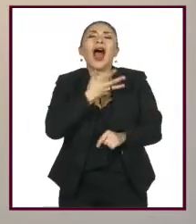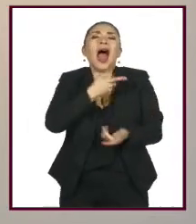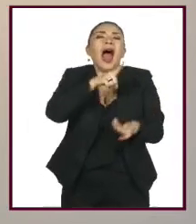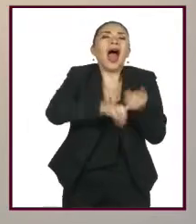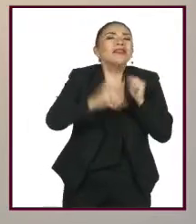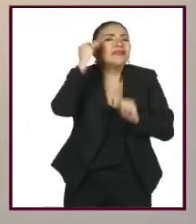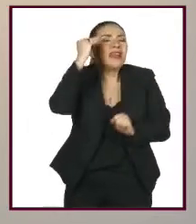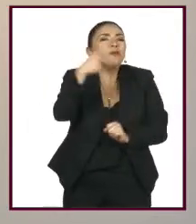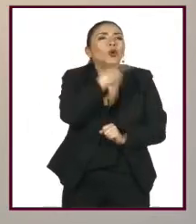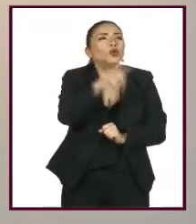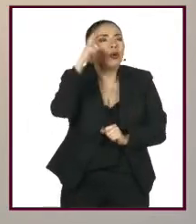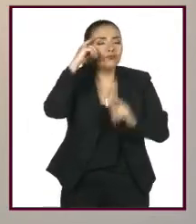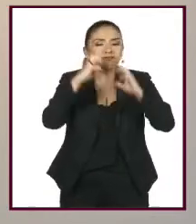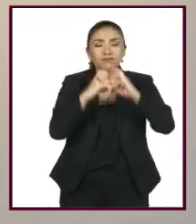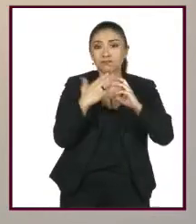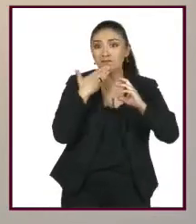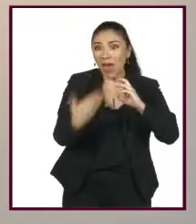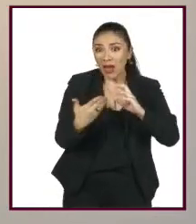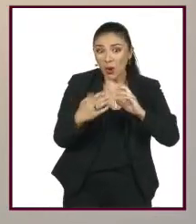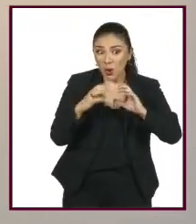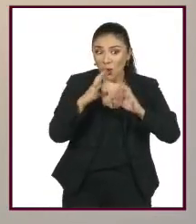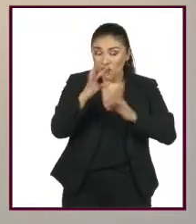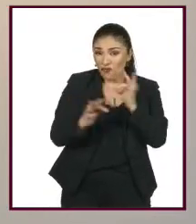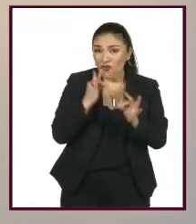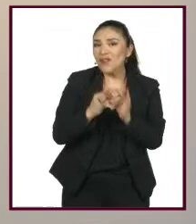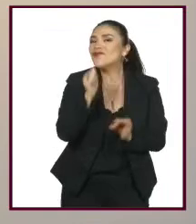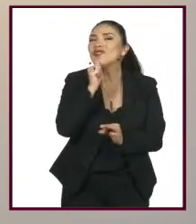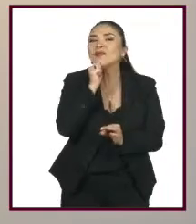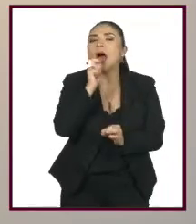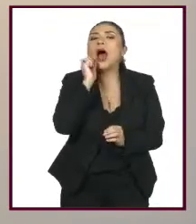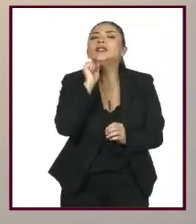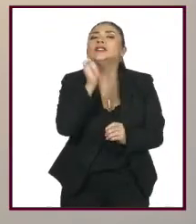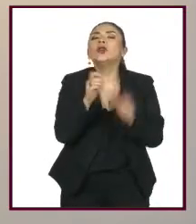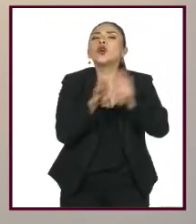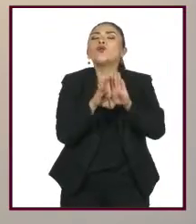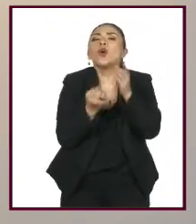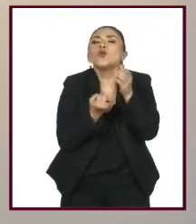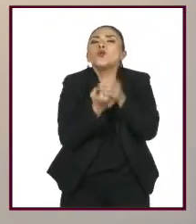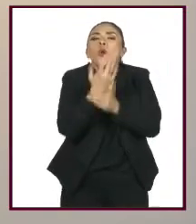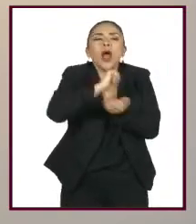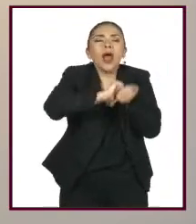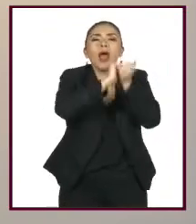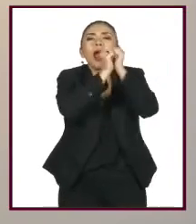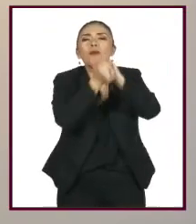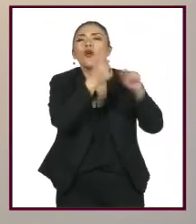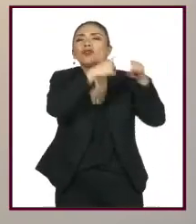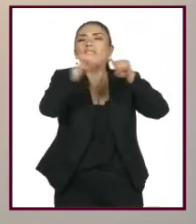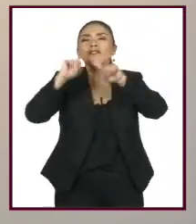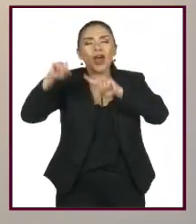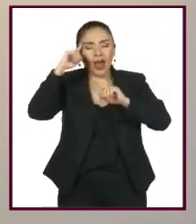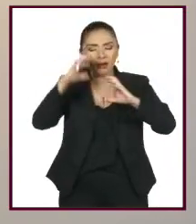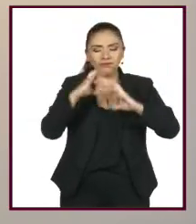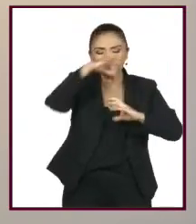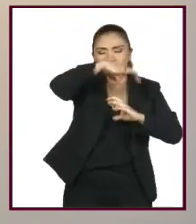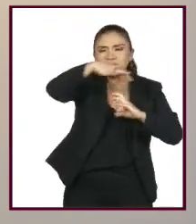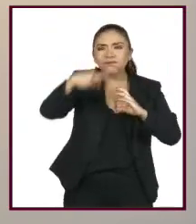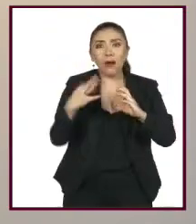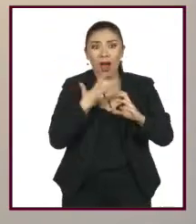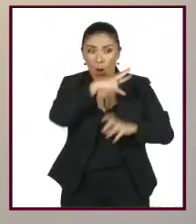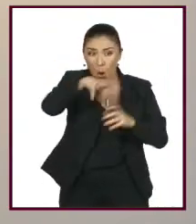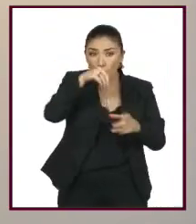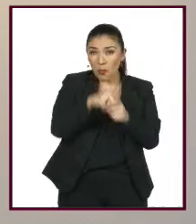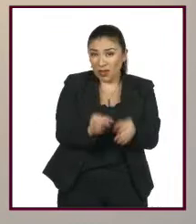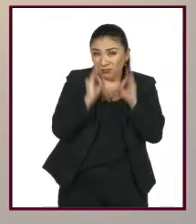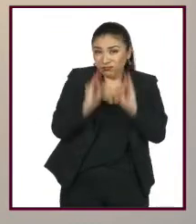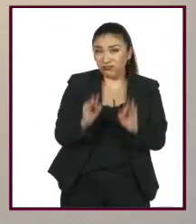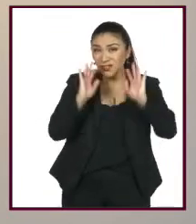riesgo neurobiológico en la cual pues hay desarrollo de distintas áreas cerebrales, la cual no está formada en su totalidad y